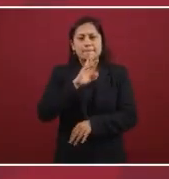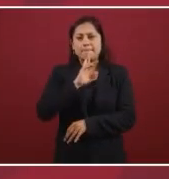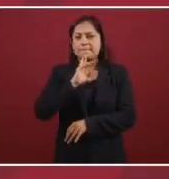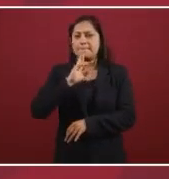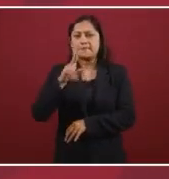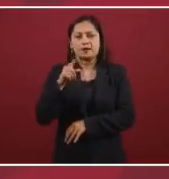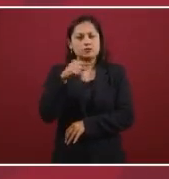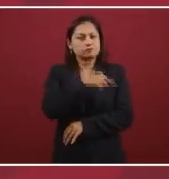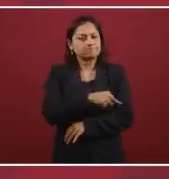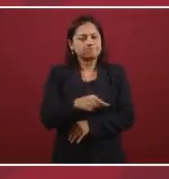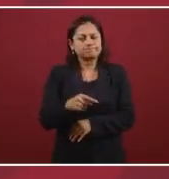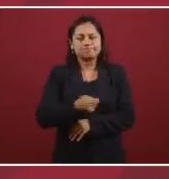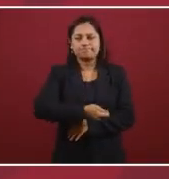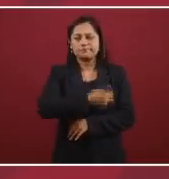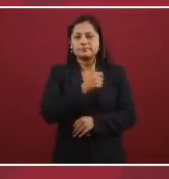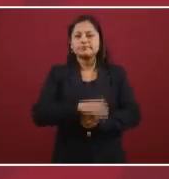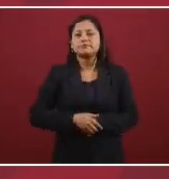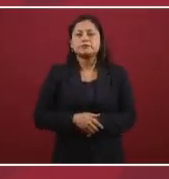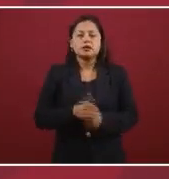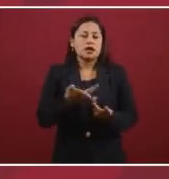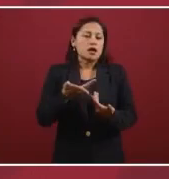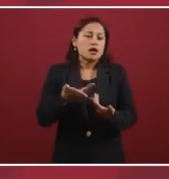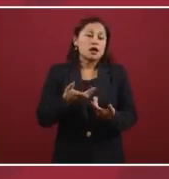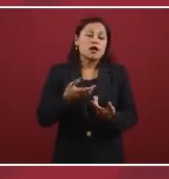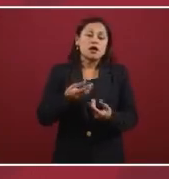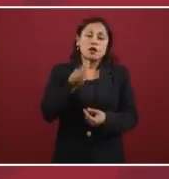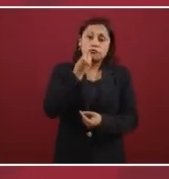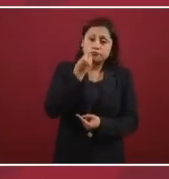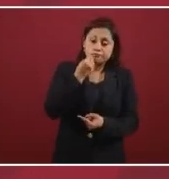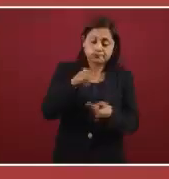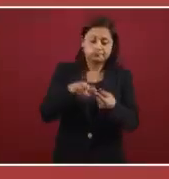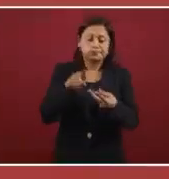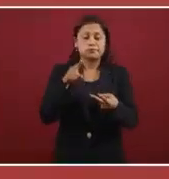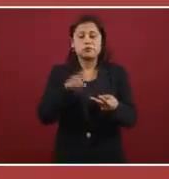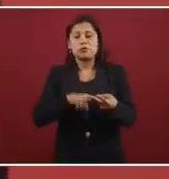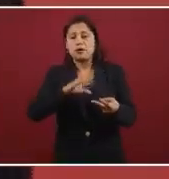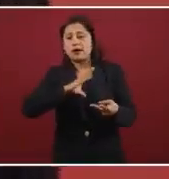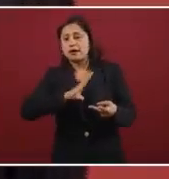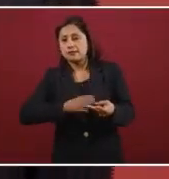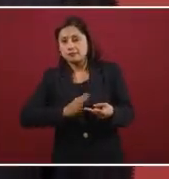Nutrición, cancerología, cardiología, de primera,